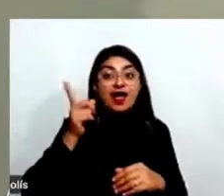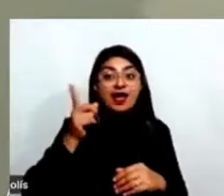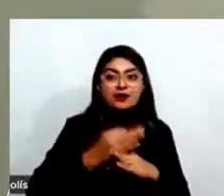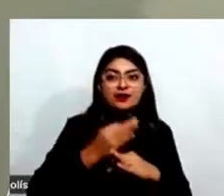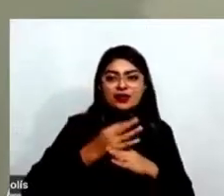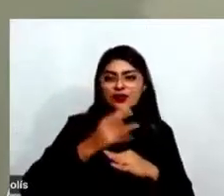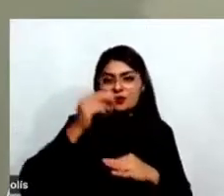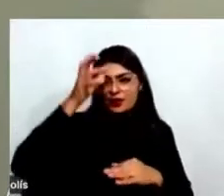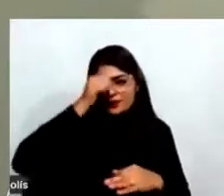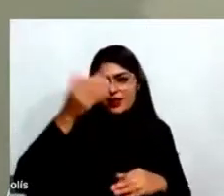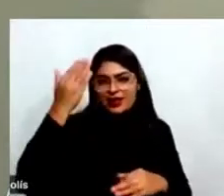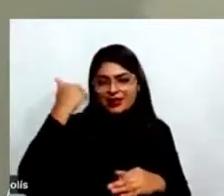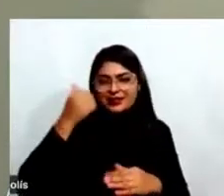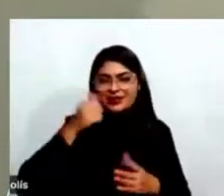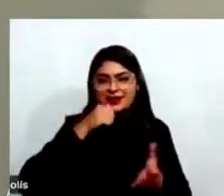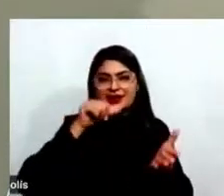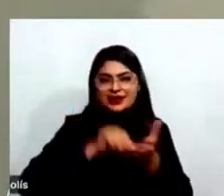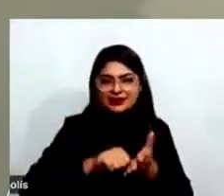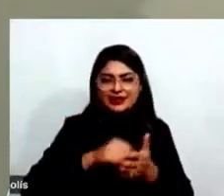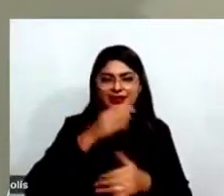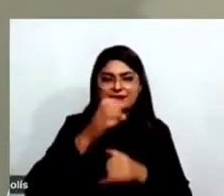Democrática Americana y entonces quiero